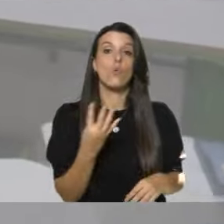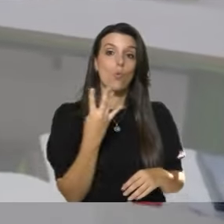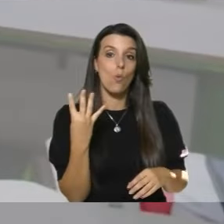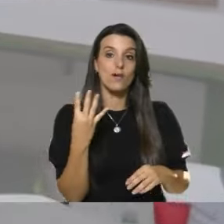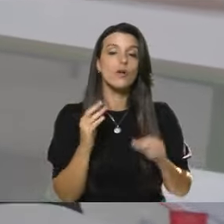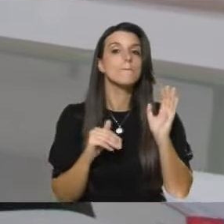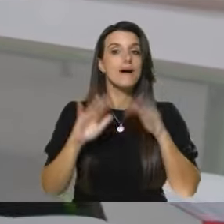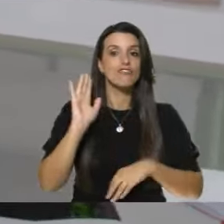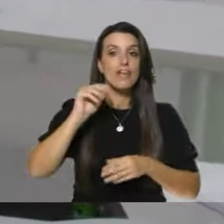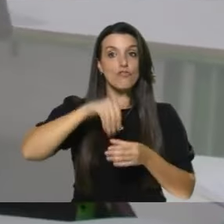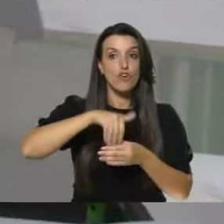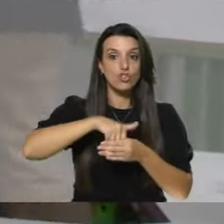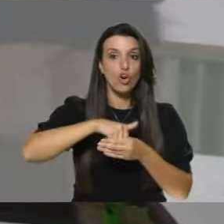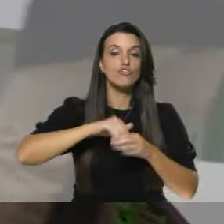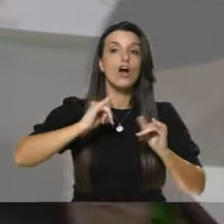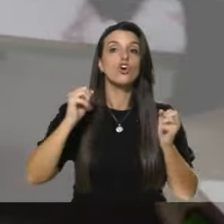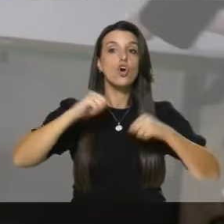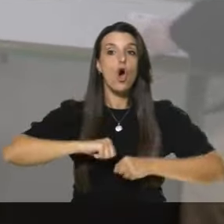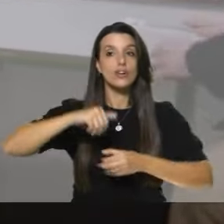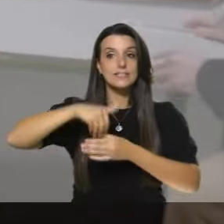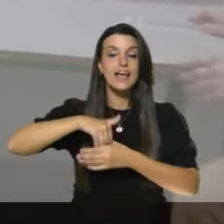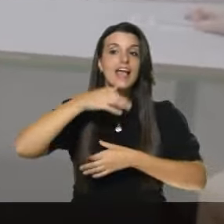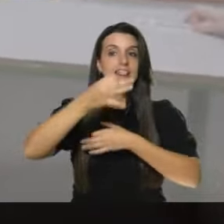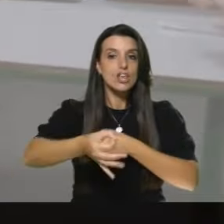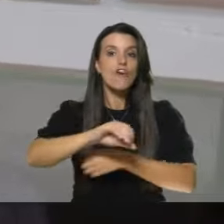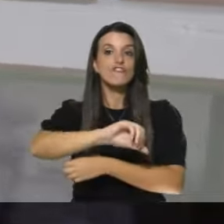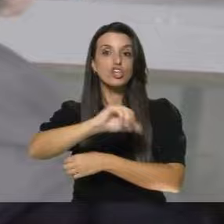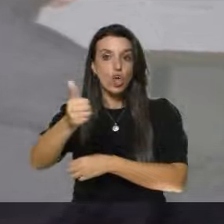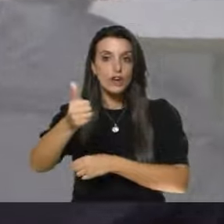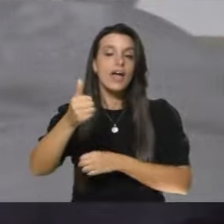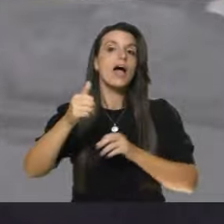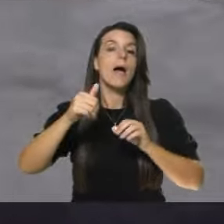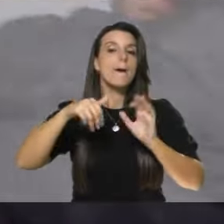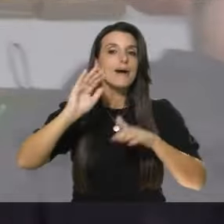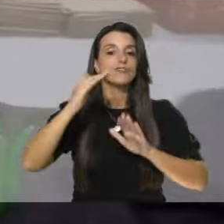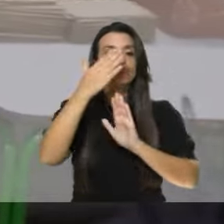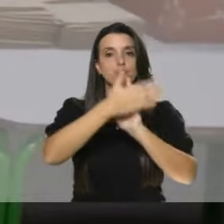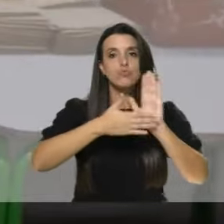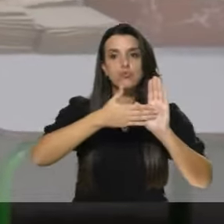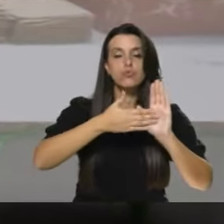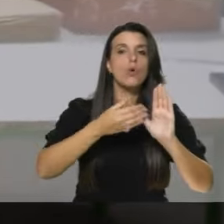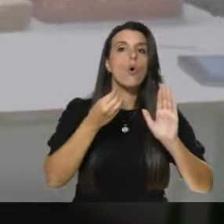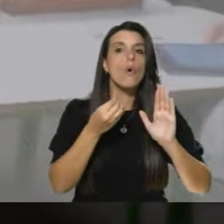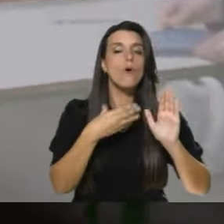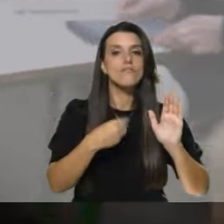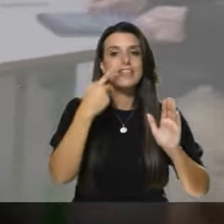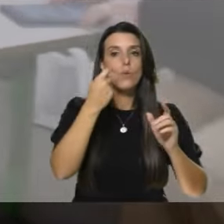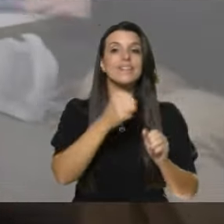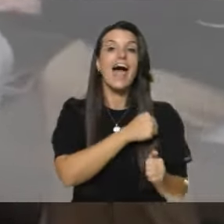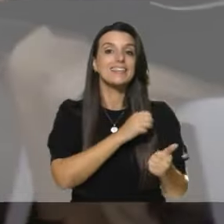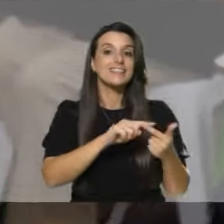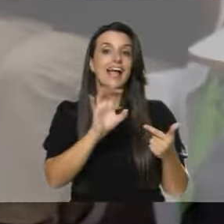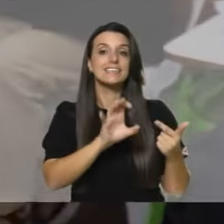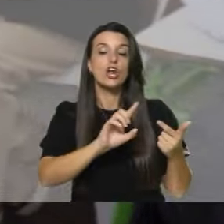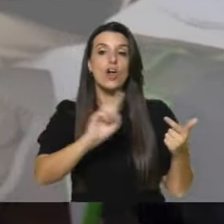con la mayoría de los votos escrutados la corte electoral manifestó que la victoria nacionalista sobre el resto de los partidos se observa en artiga